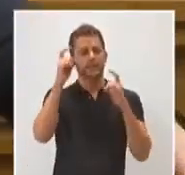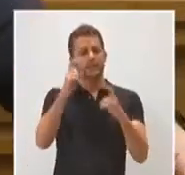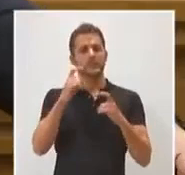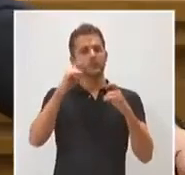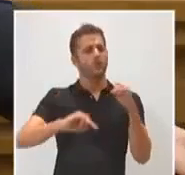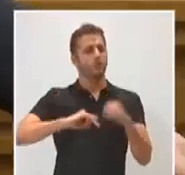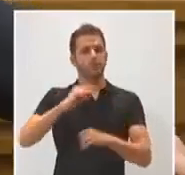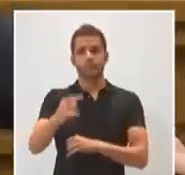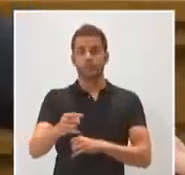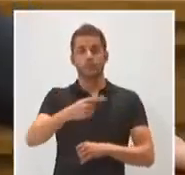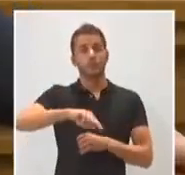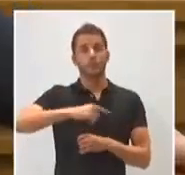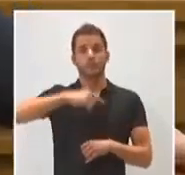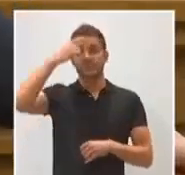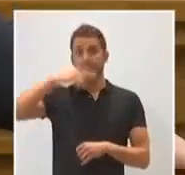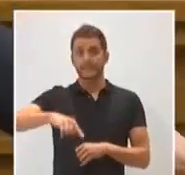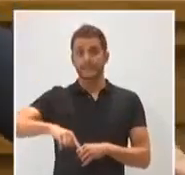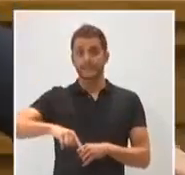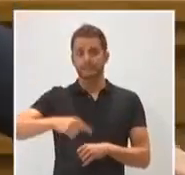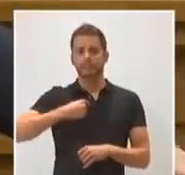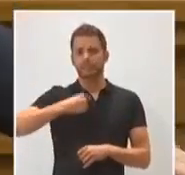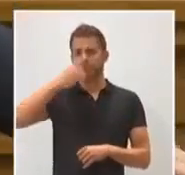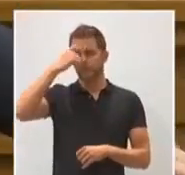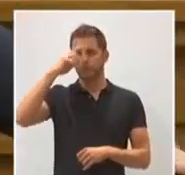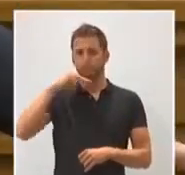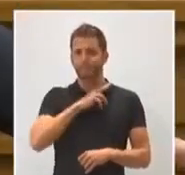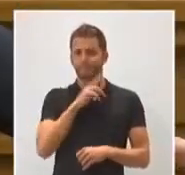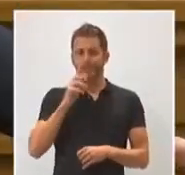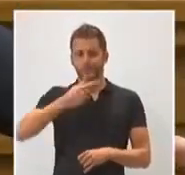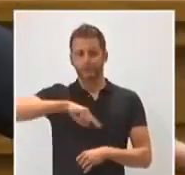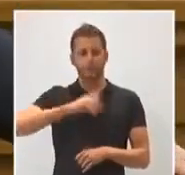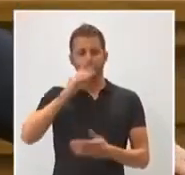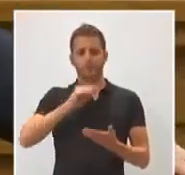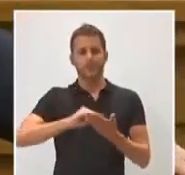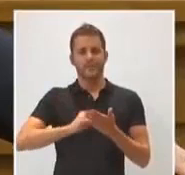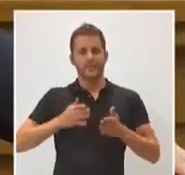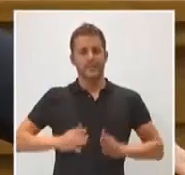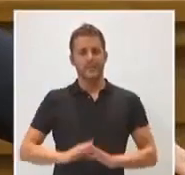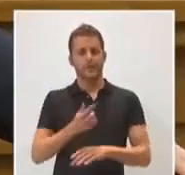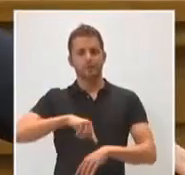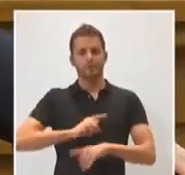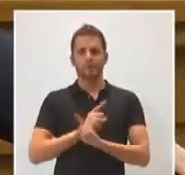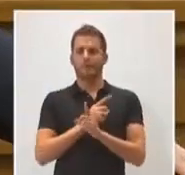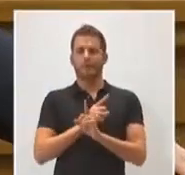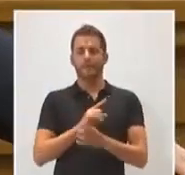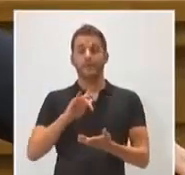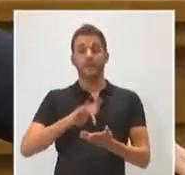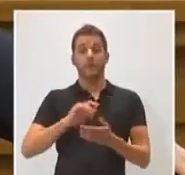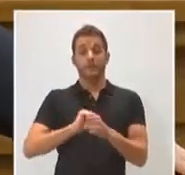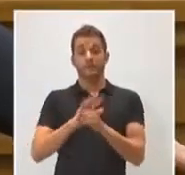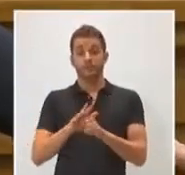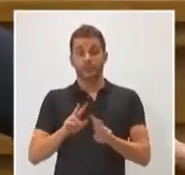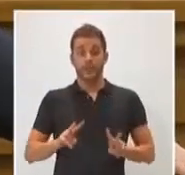saben yo creo que los padres las madres nos ponemos muy nerviosos con nuestros hijos siempre cuando se planteó el comienzo del cob y